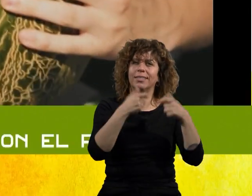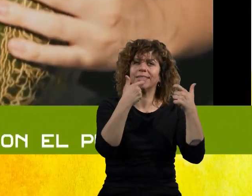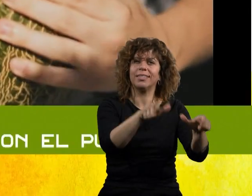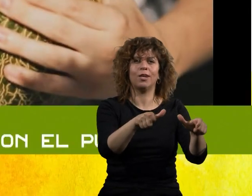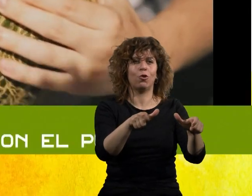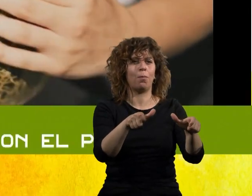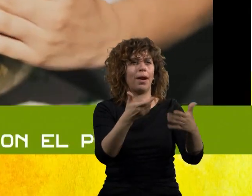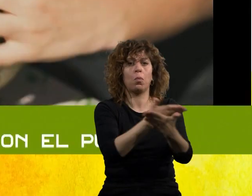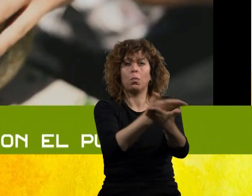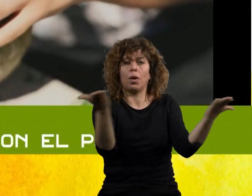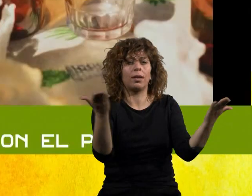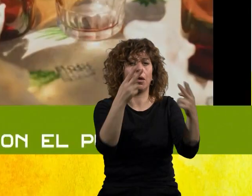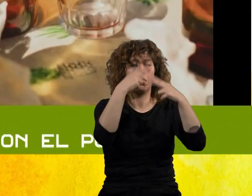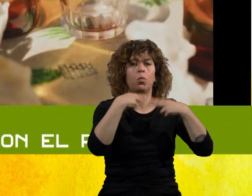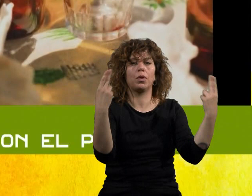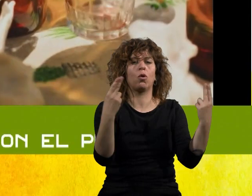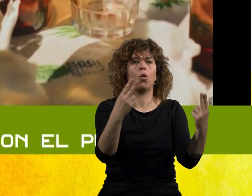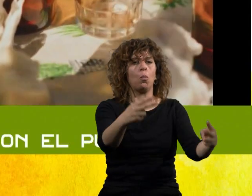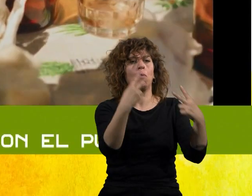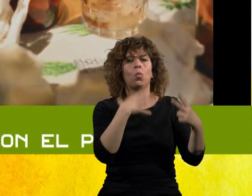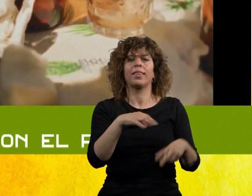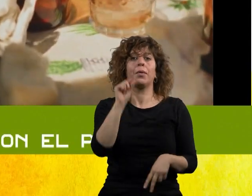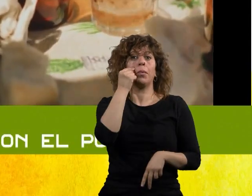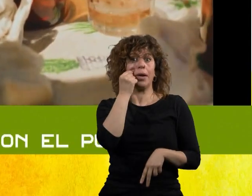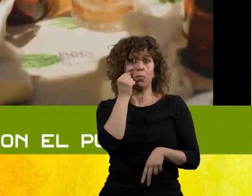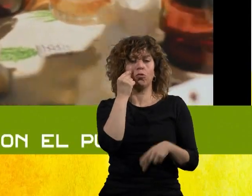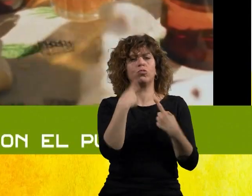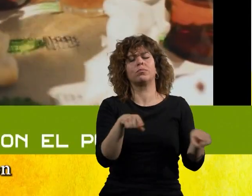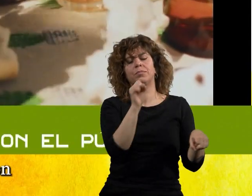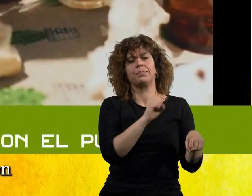para todos los públicos. Me refiero, podemos tocar en un vermú, en